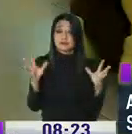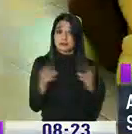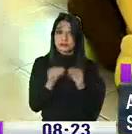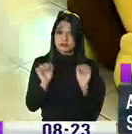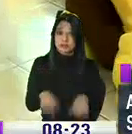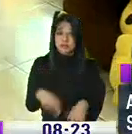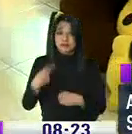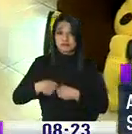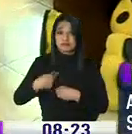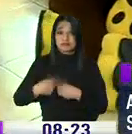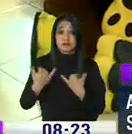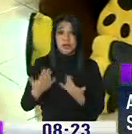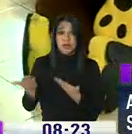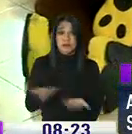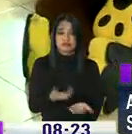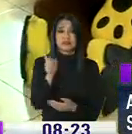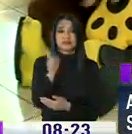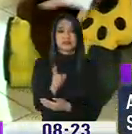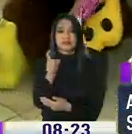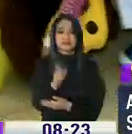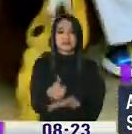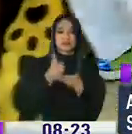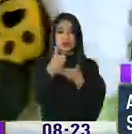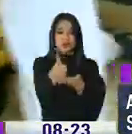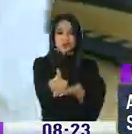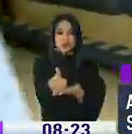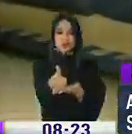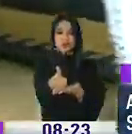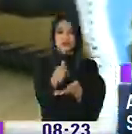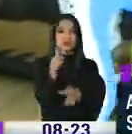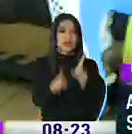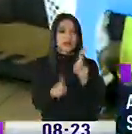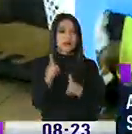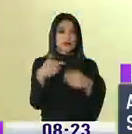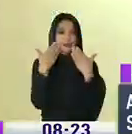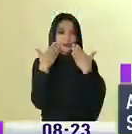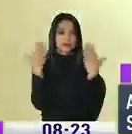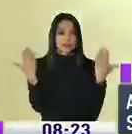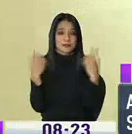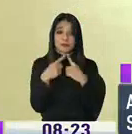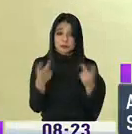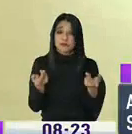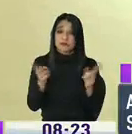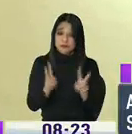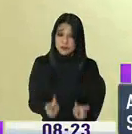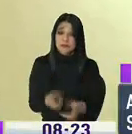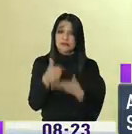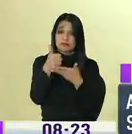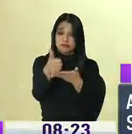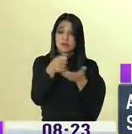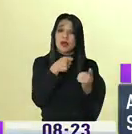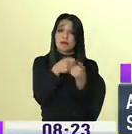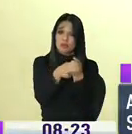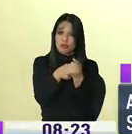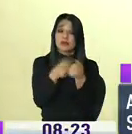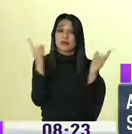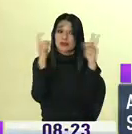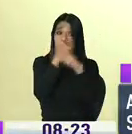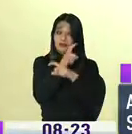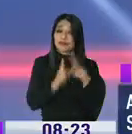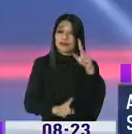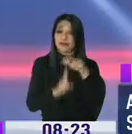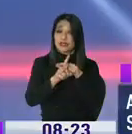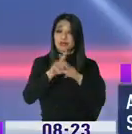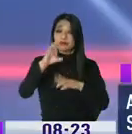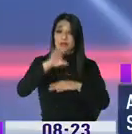Si bien ahora necesitan de nuestra ayuda, aunque muchos no sepan, ellos también han brindado su apoyo en momentos en los cuales el